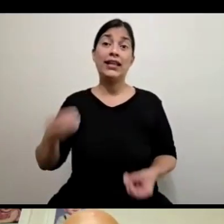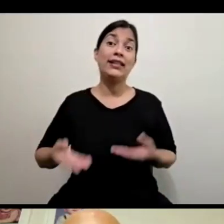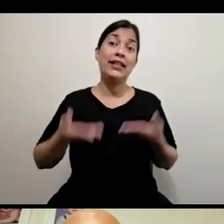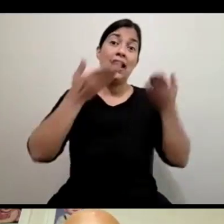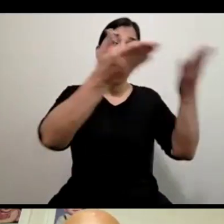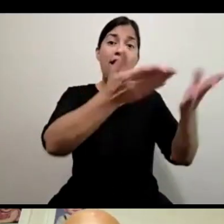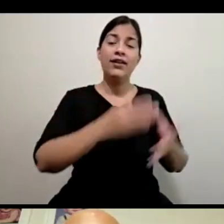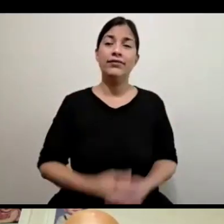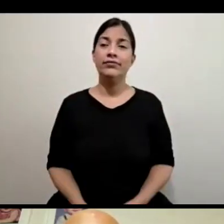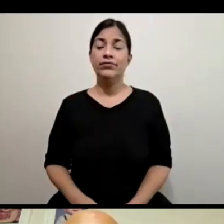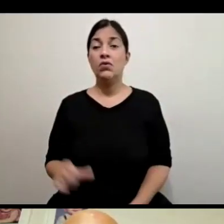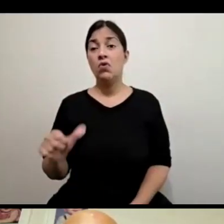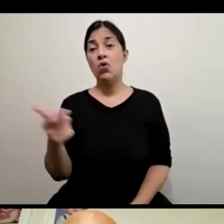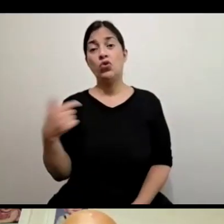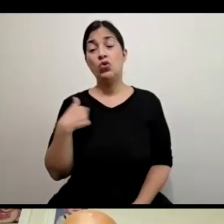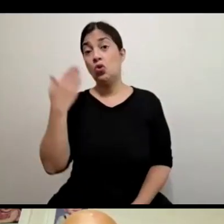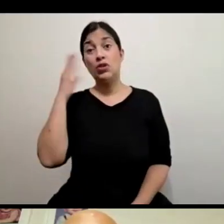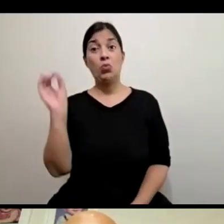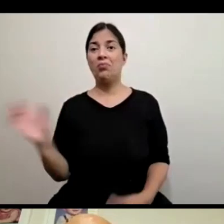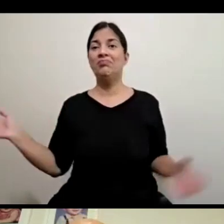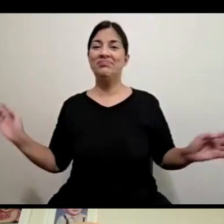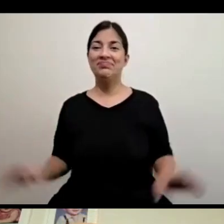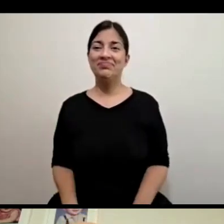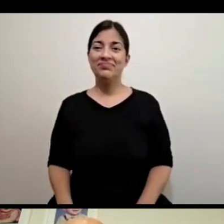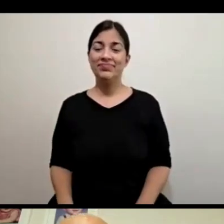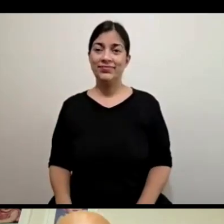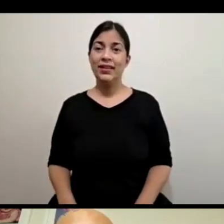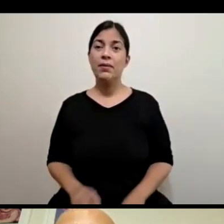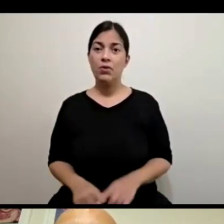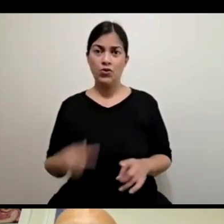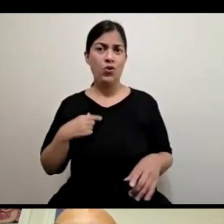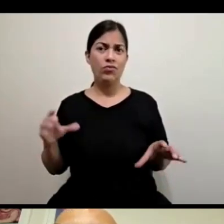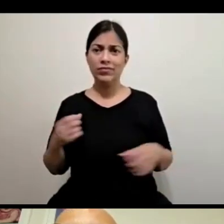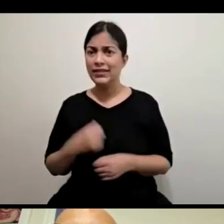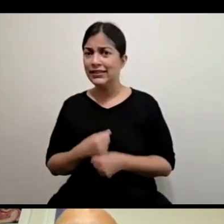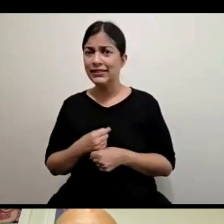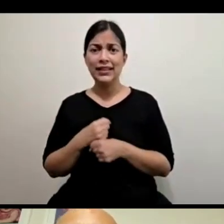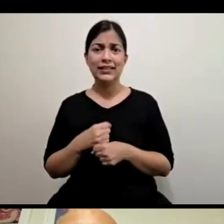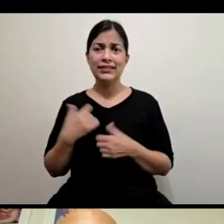entregar, otros que no sé dónde andan. Pero yo hice ópera, yo hice